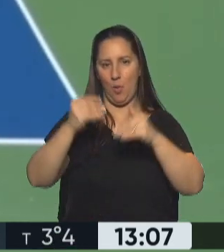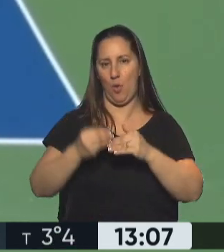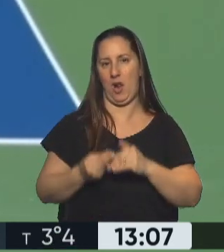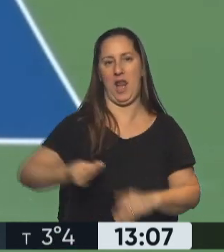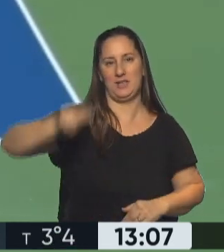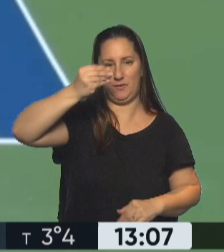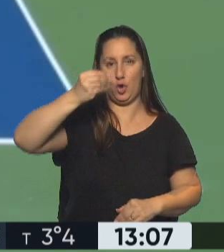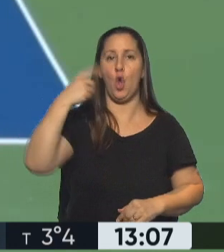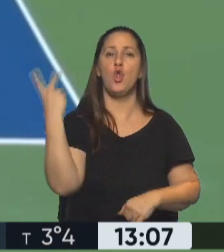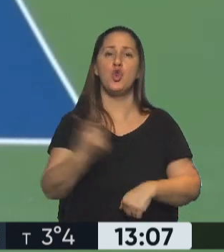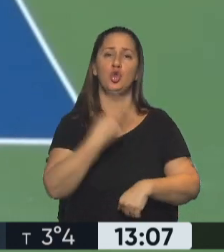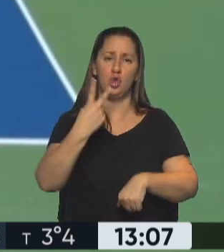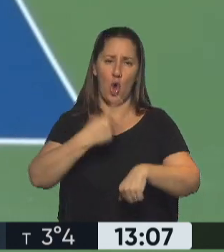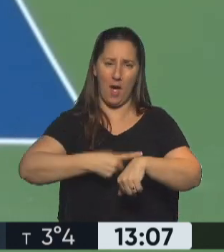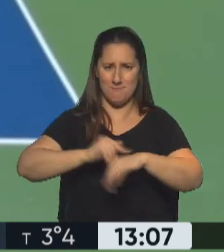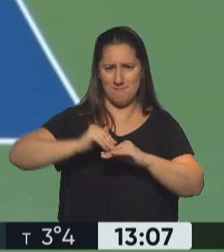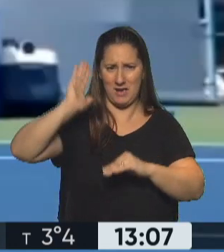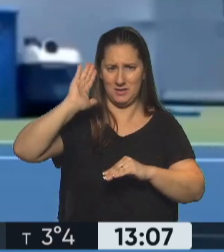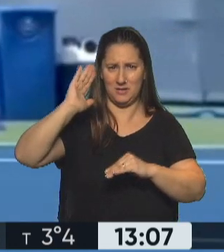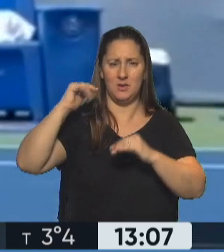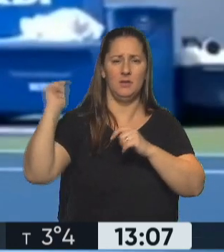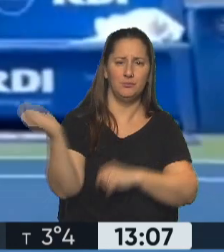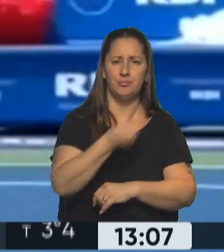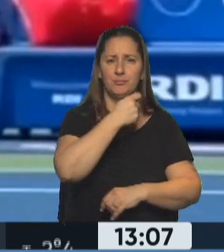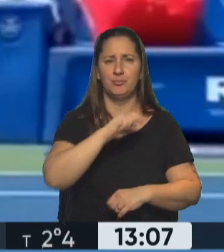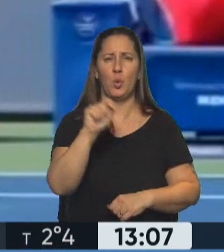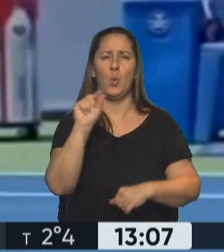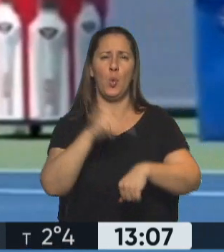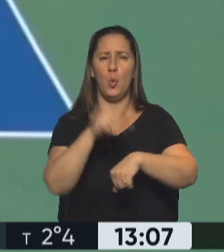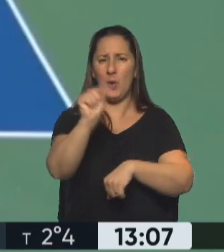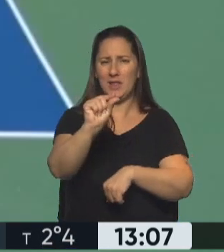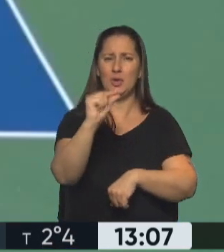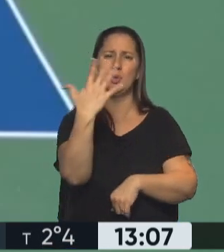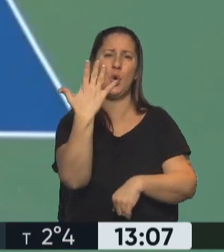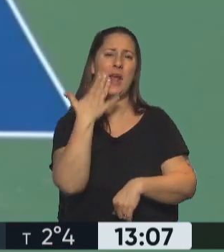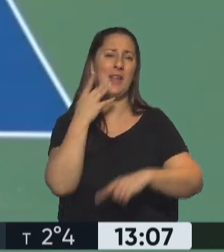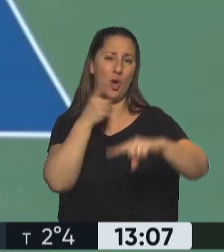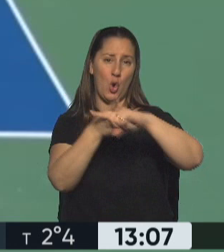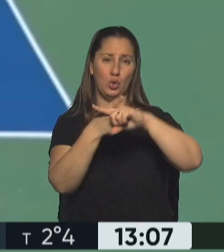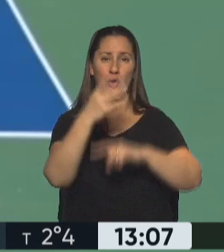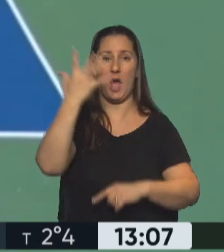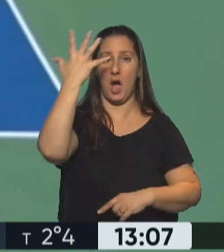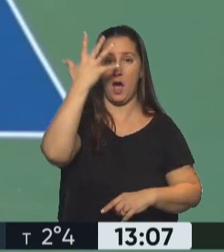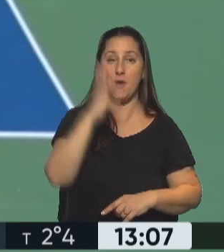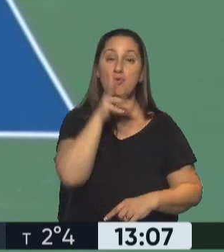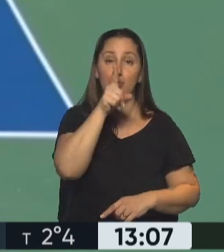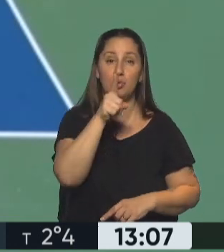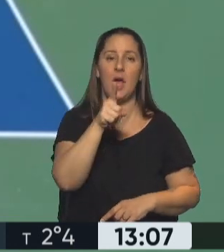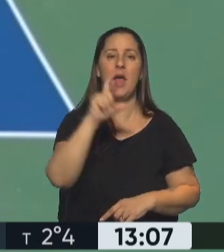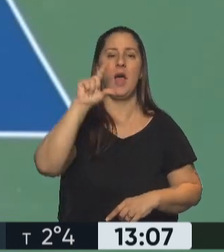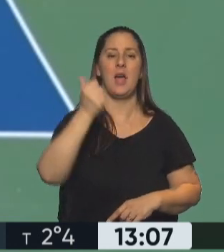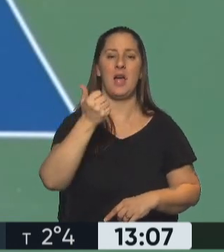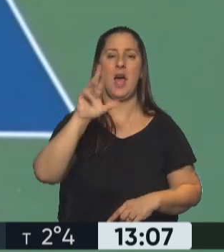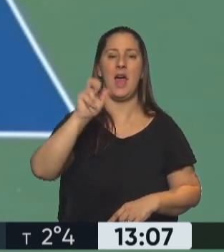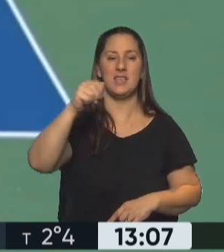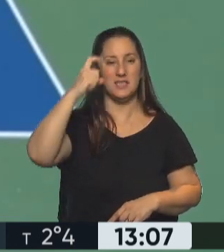Más de 2 horas de partido en la próxima, en un rato, tipo 5 de la tarde, frente al ruso Aslan Karatsev, el